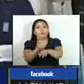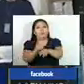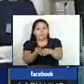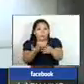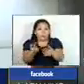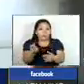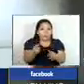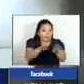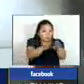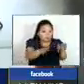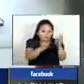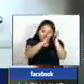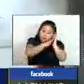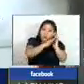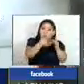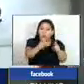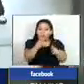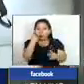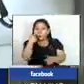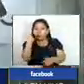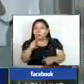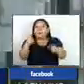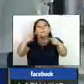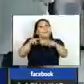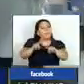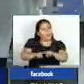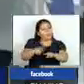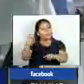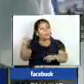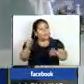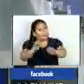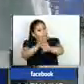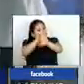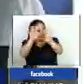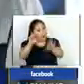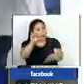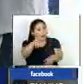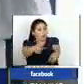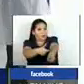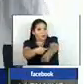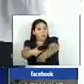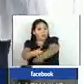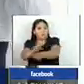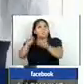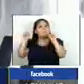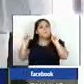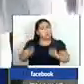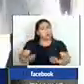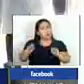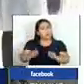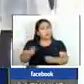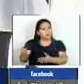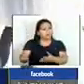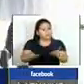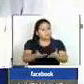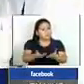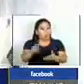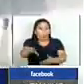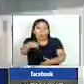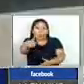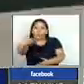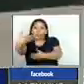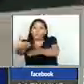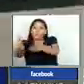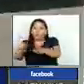disponibles para atender a pacientes severos sin embargo hay que aclarar que en estos hospitales se tiene la capacidad para habilitar otra área